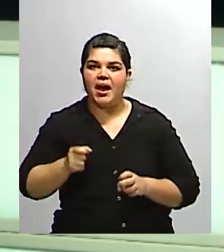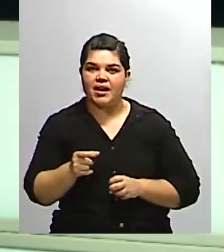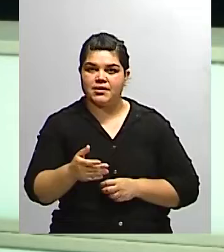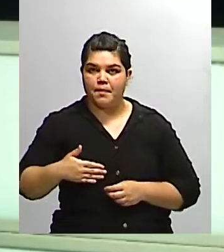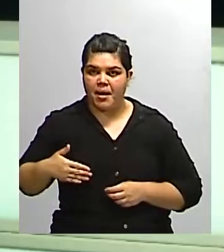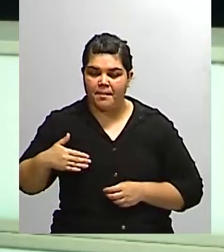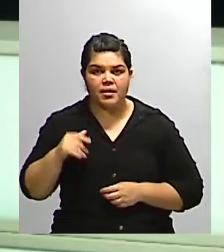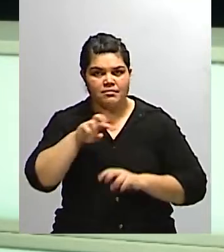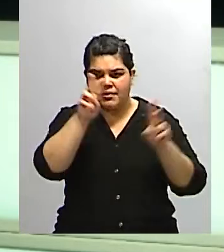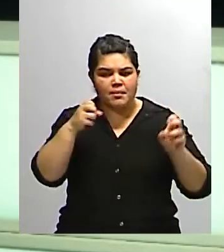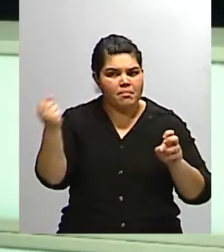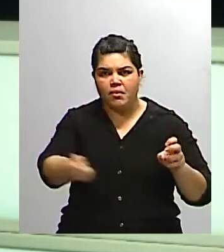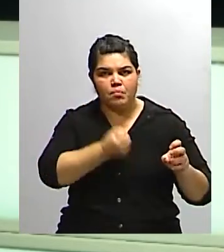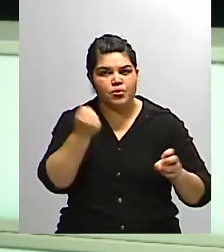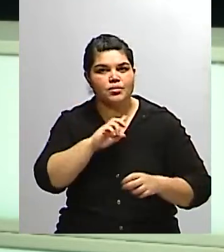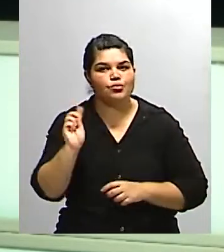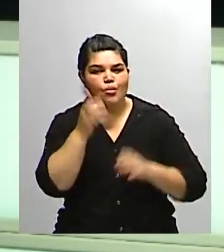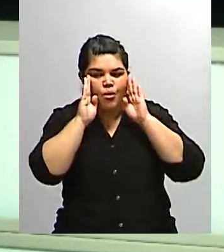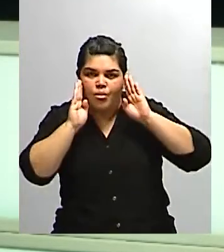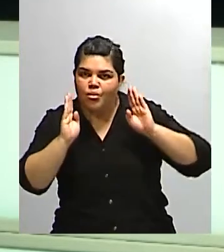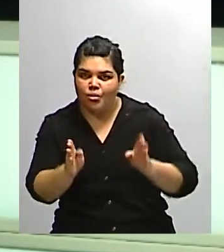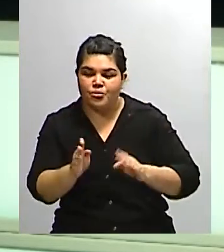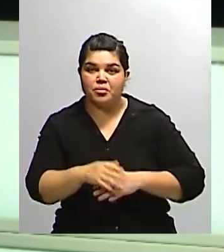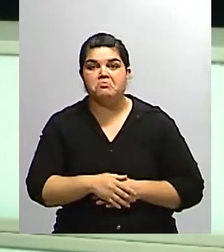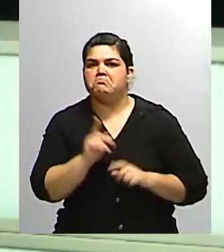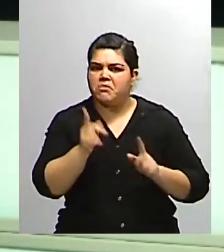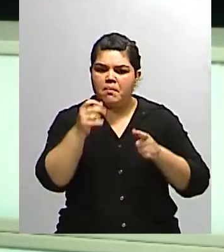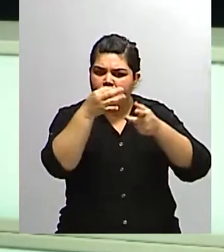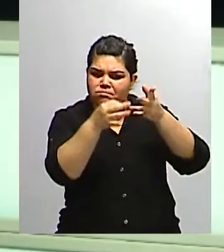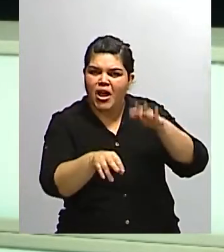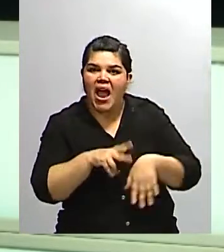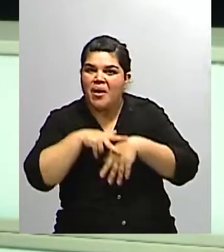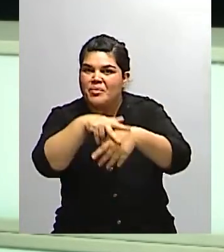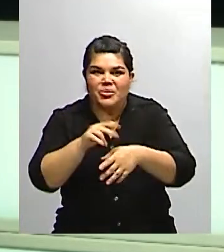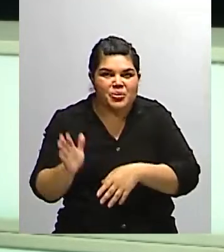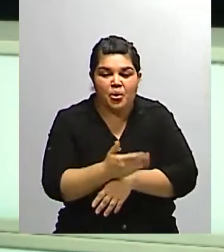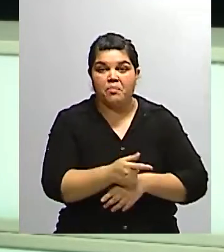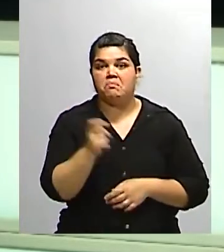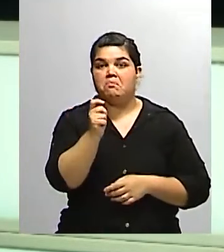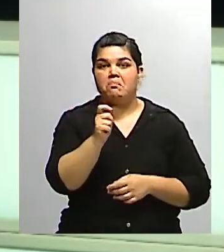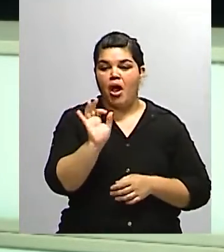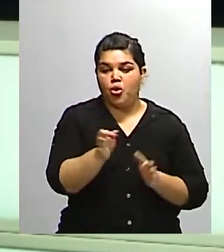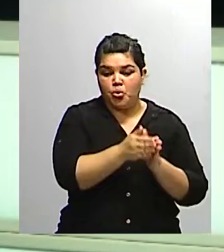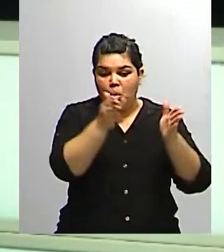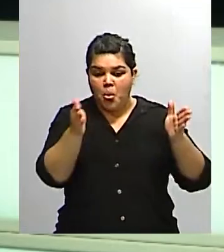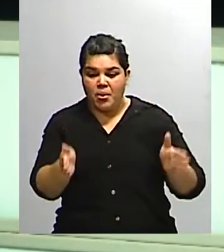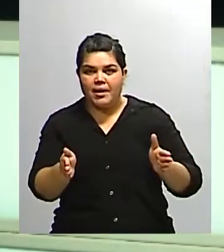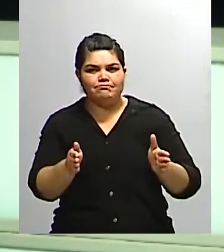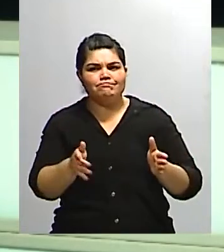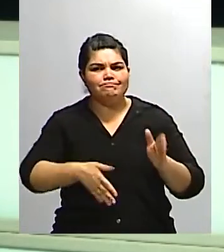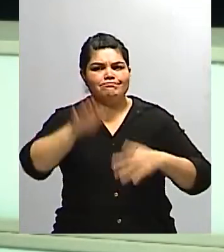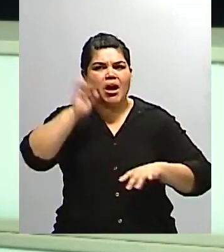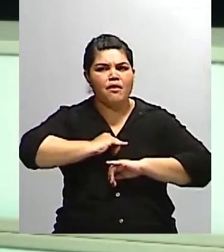importante que no debemos dejar de tener presente. Con todas las recomendaciones, si bien el mes de octubre es en el cual se hace hincapié de cómo